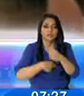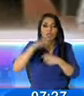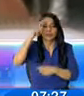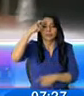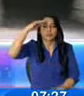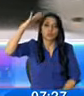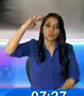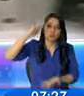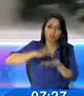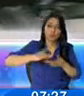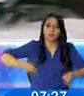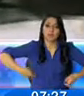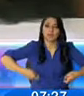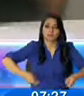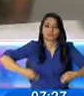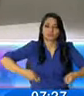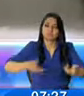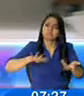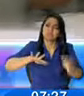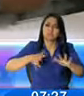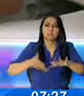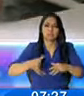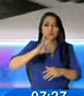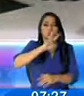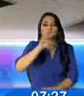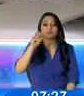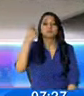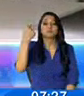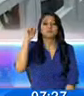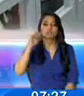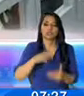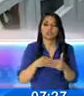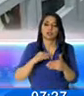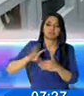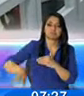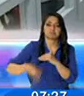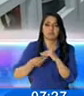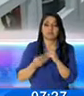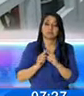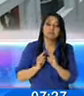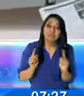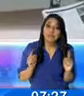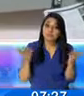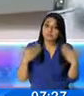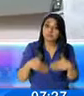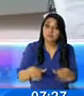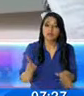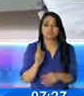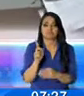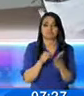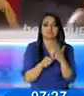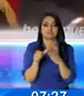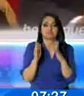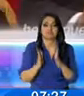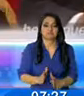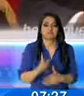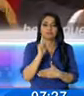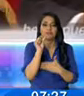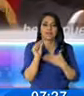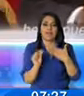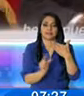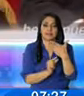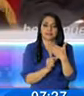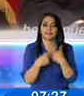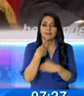bajar el gasto Esto está valorado en alrededor de 200 millones adicion pero ahí No termina todo ha dicho el ministro de finanzas Carlos de la